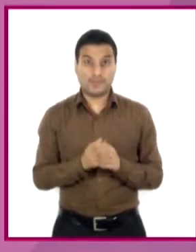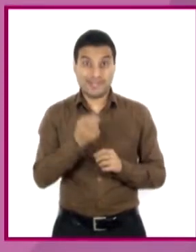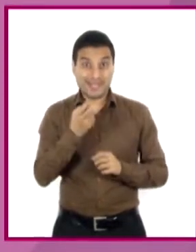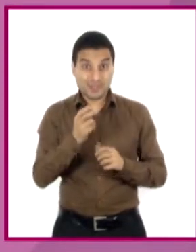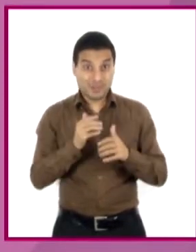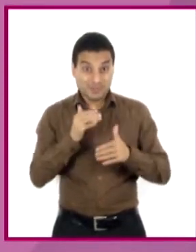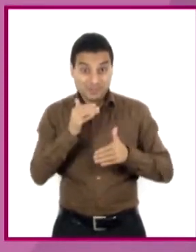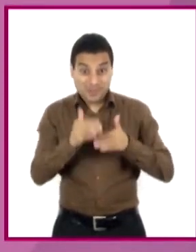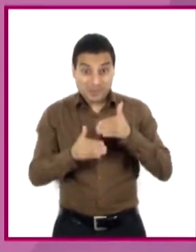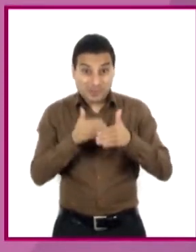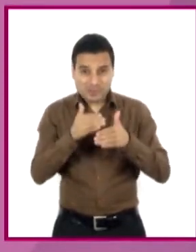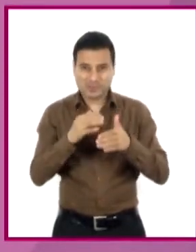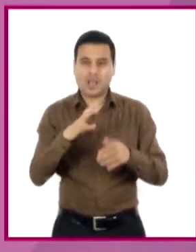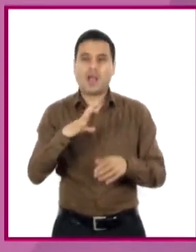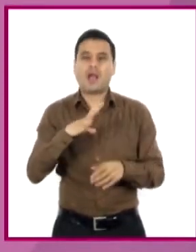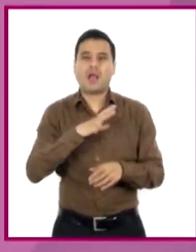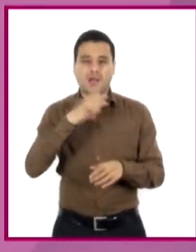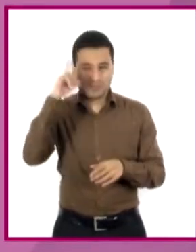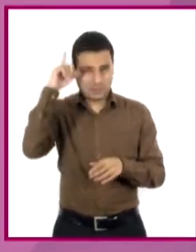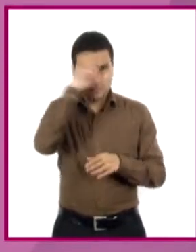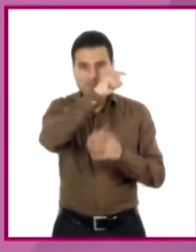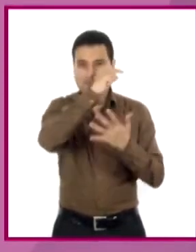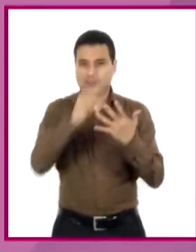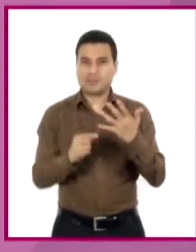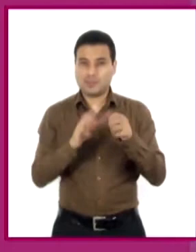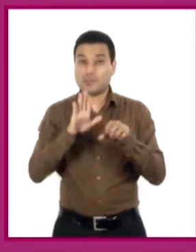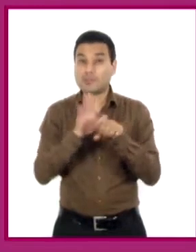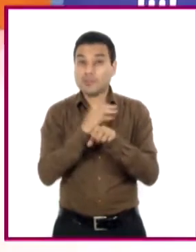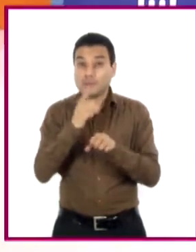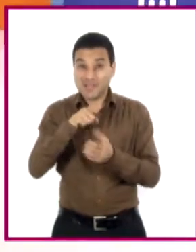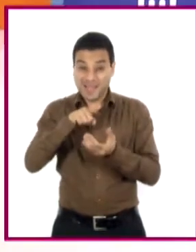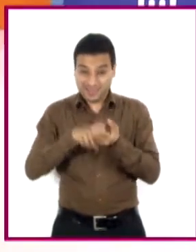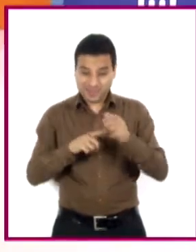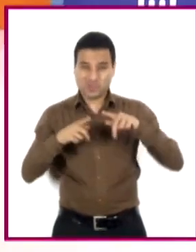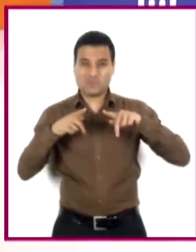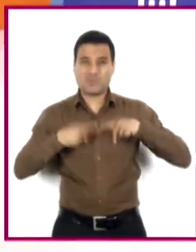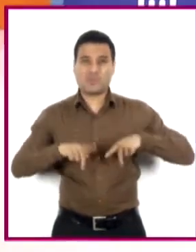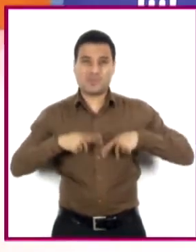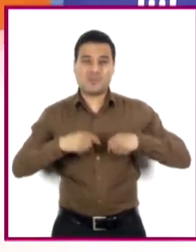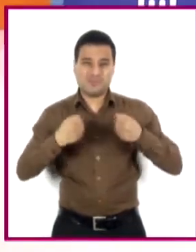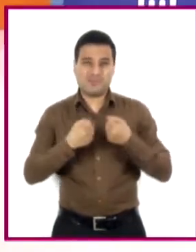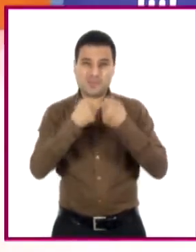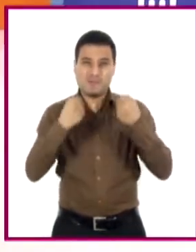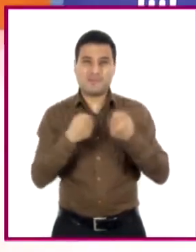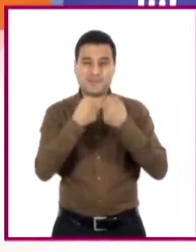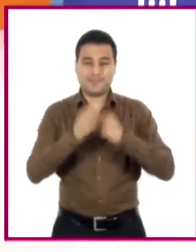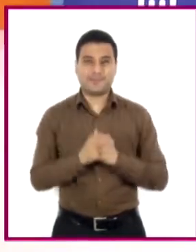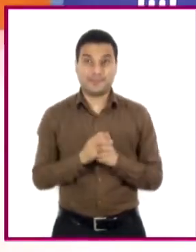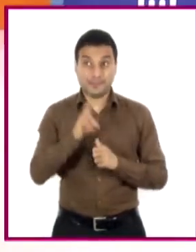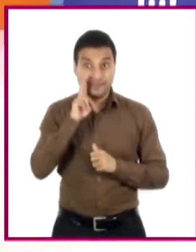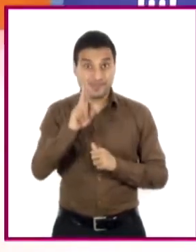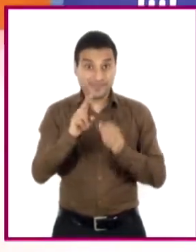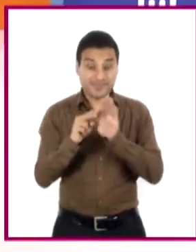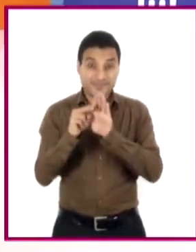no estaría libre de dificultades por las diferencias internas. Como pudieron observar en el video, las guerras